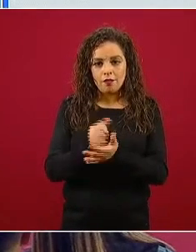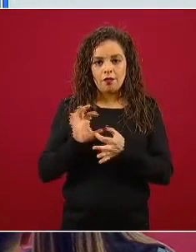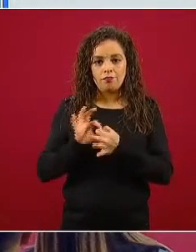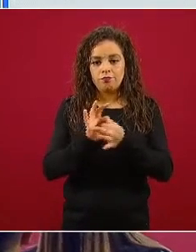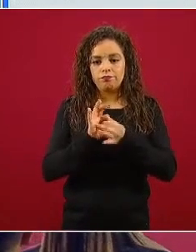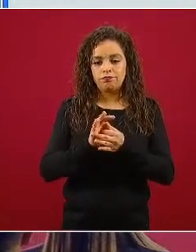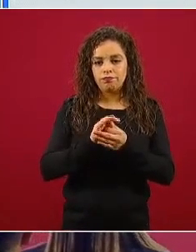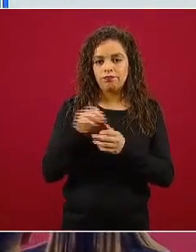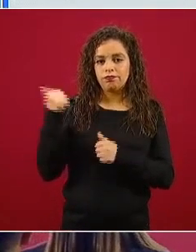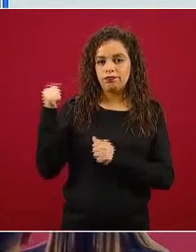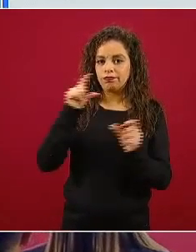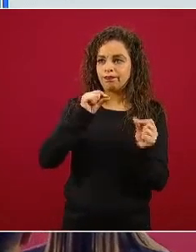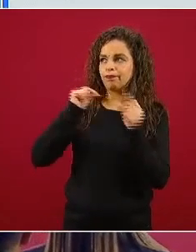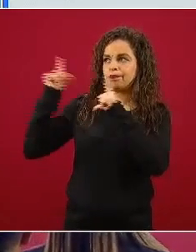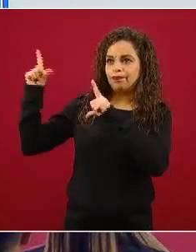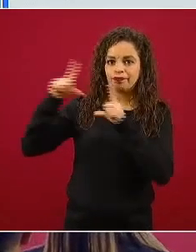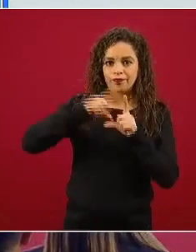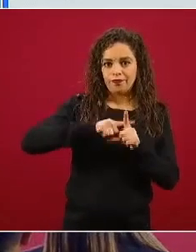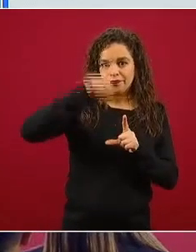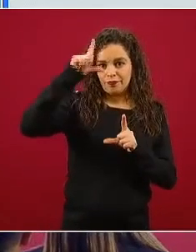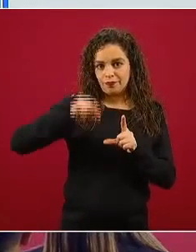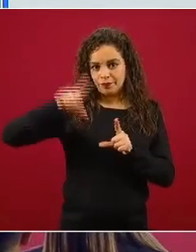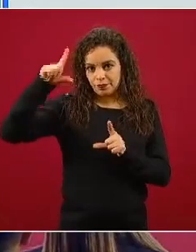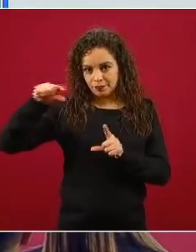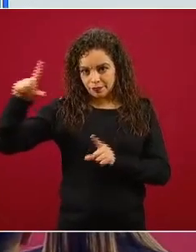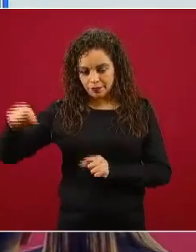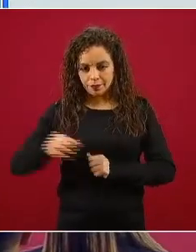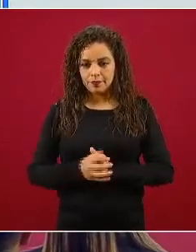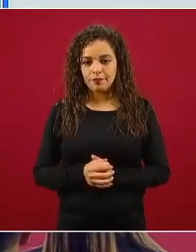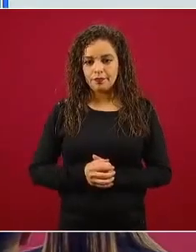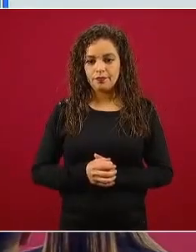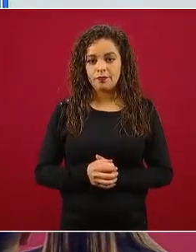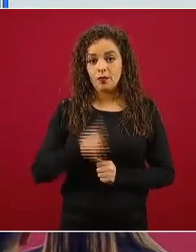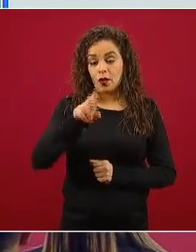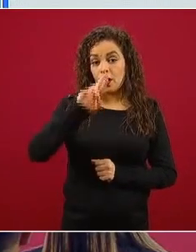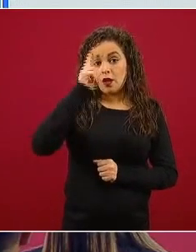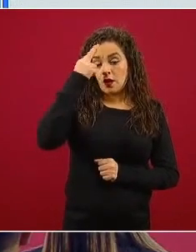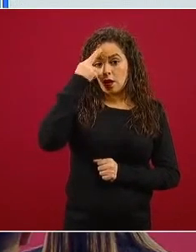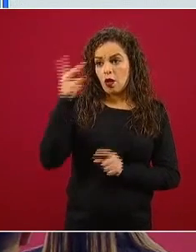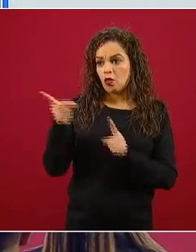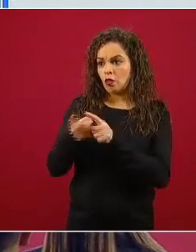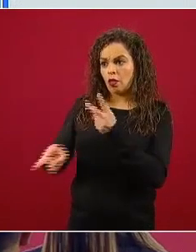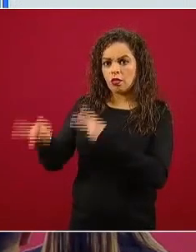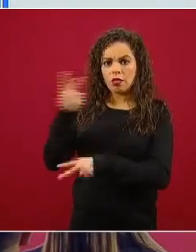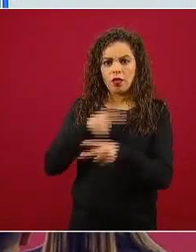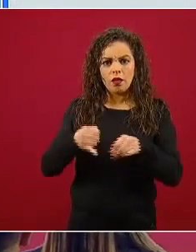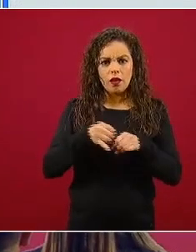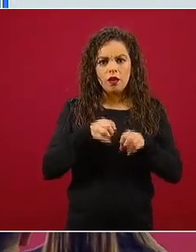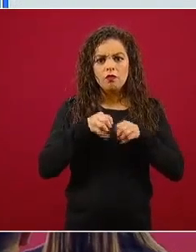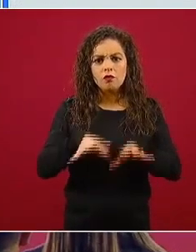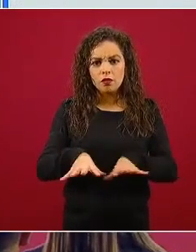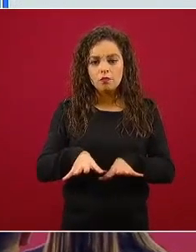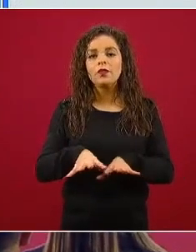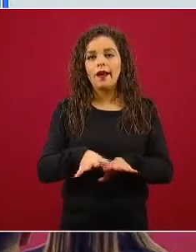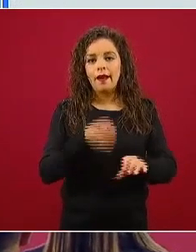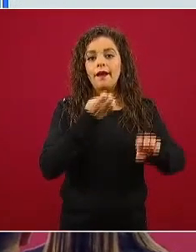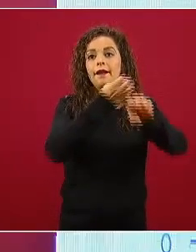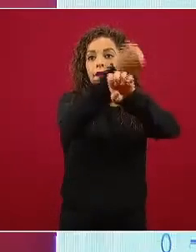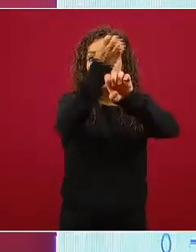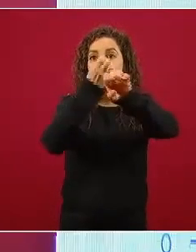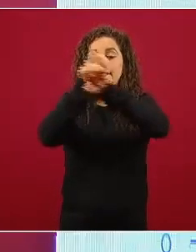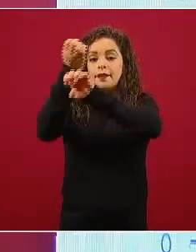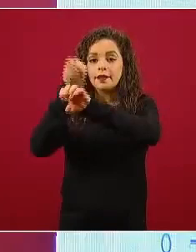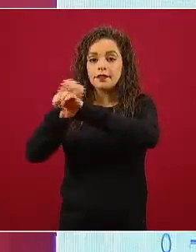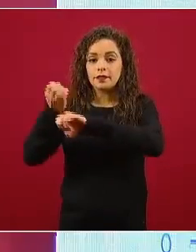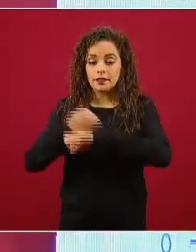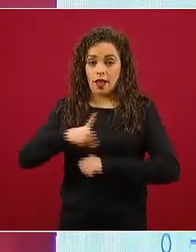nosotros cuando recibimos la información, recuerden que toda esta información proviene de los estados, el gobierno federal no